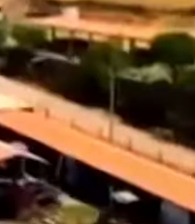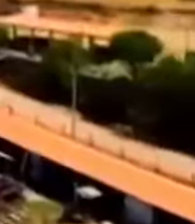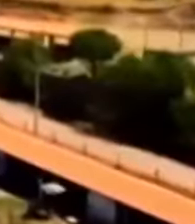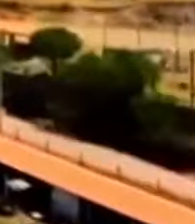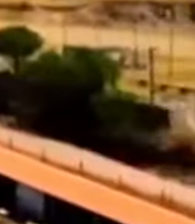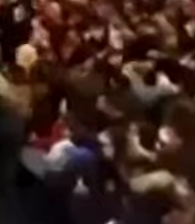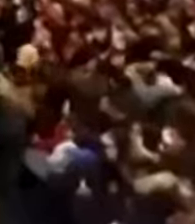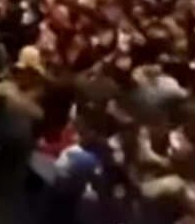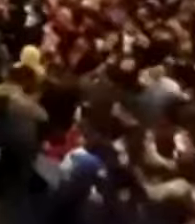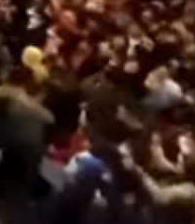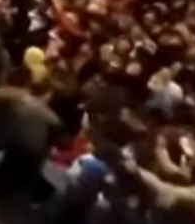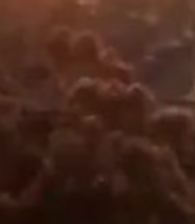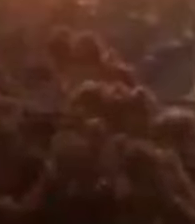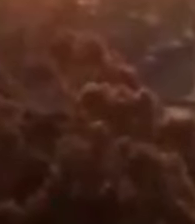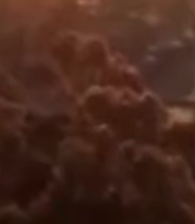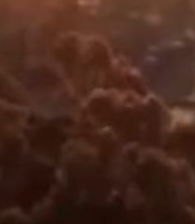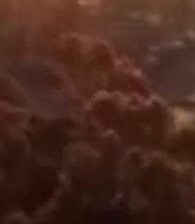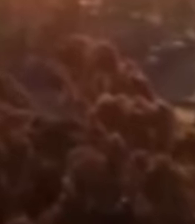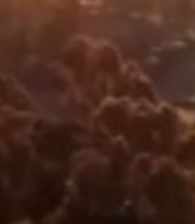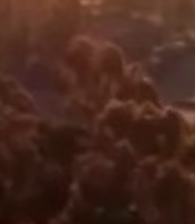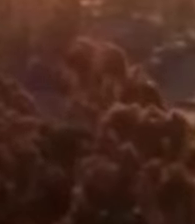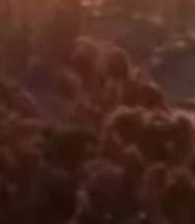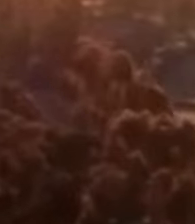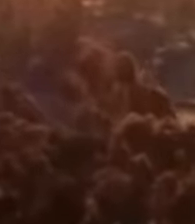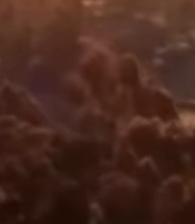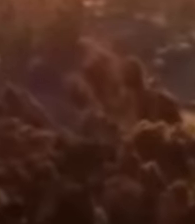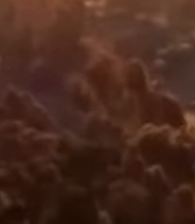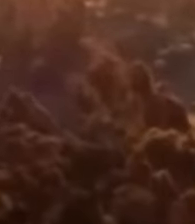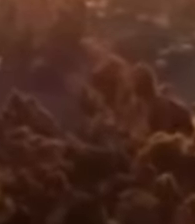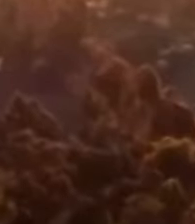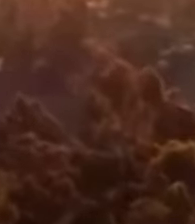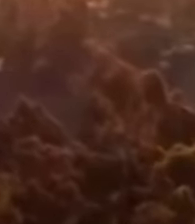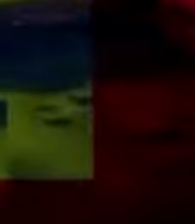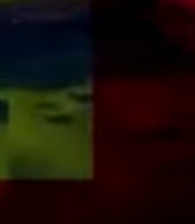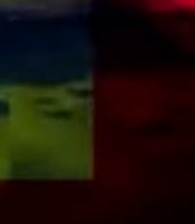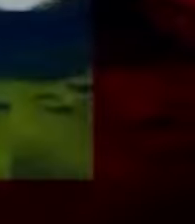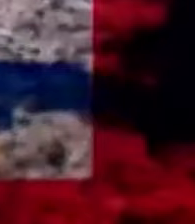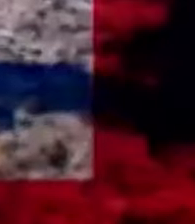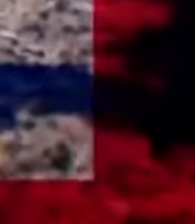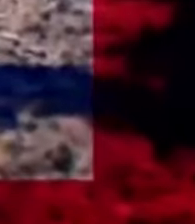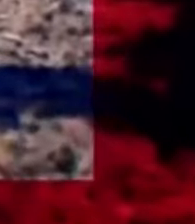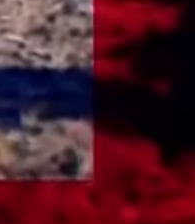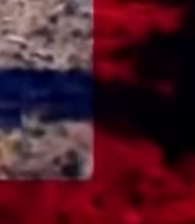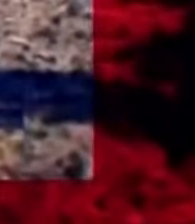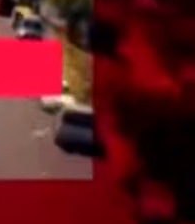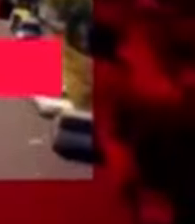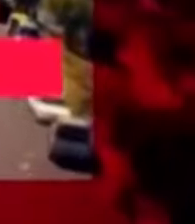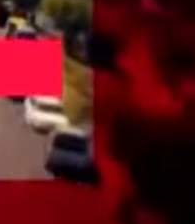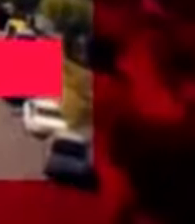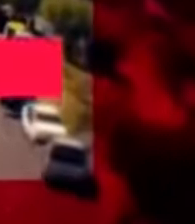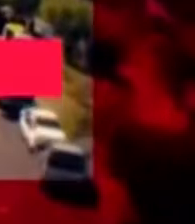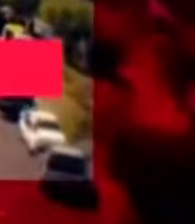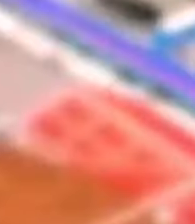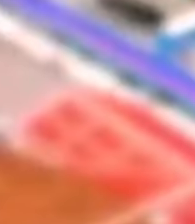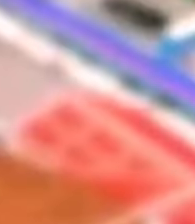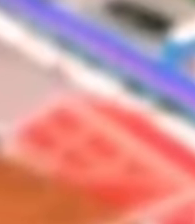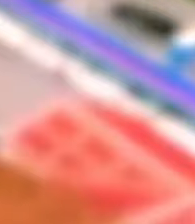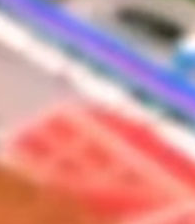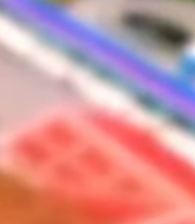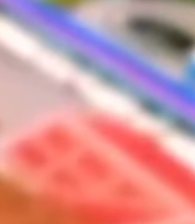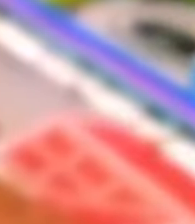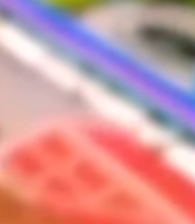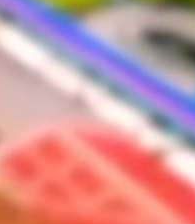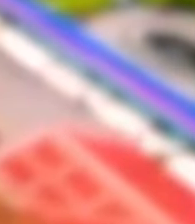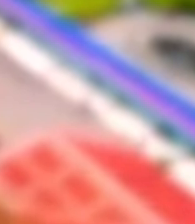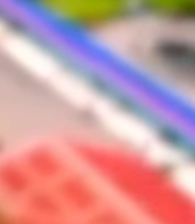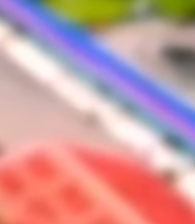heroísmo y mucha tradición. Habla Perú, Ayacucho. Este sábado, a las 7 de la mañana, por